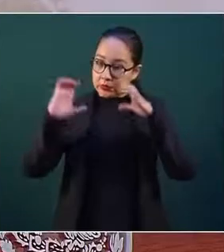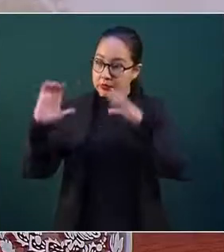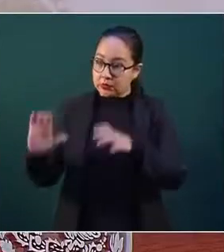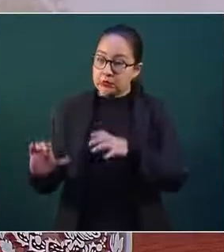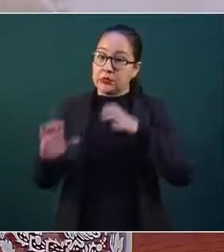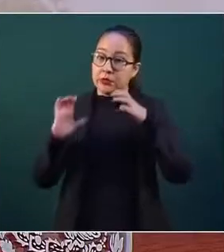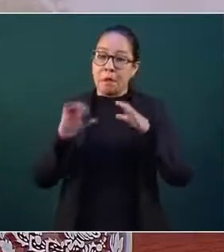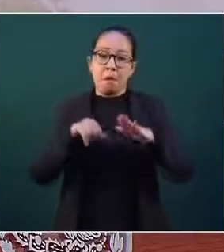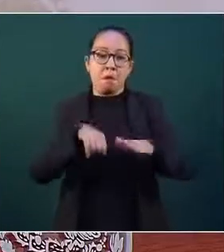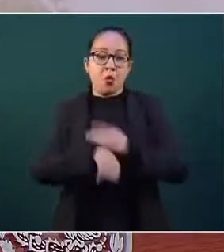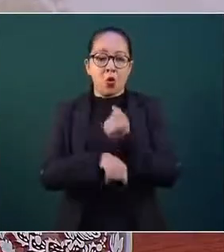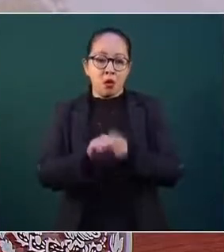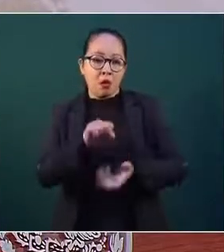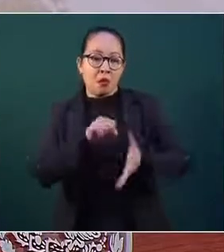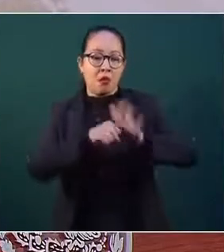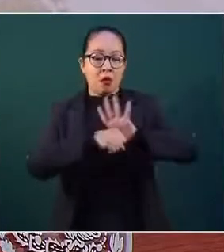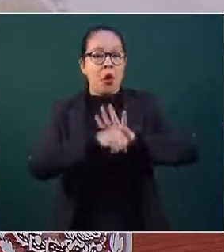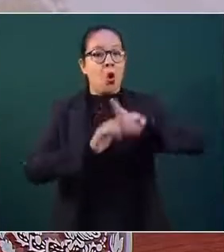de rebrote,